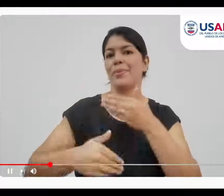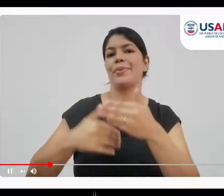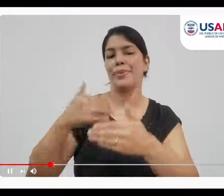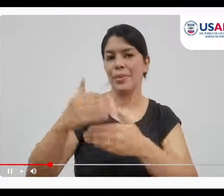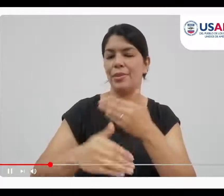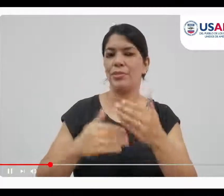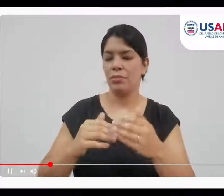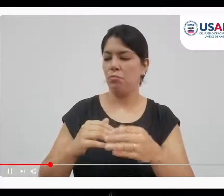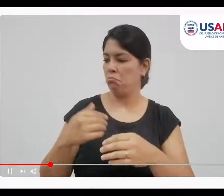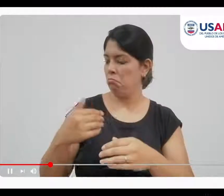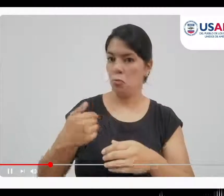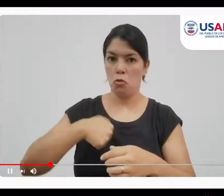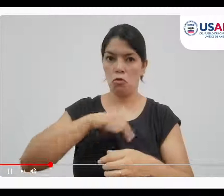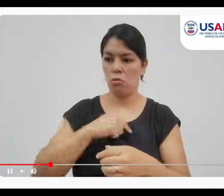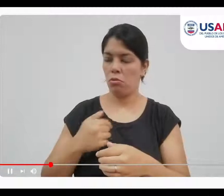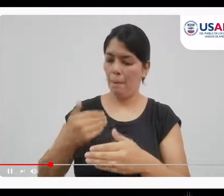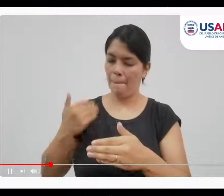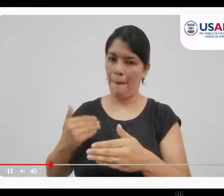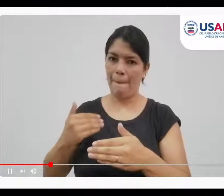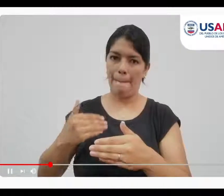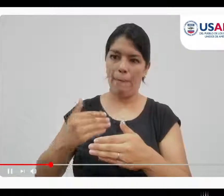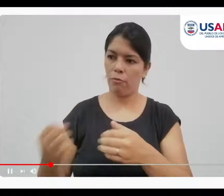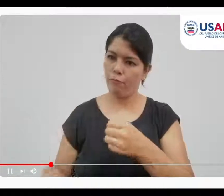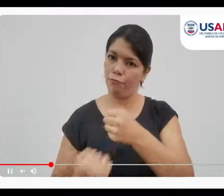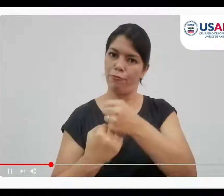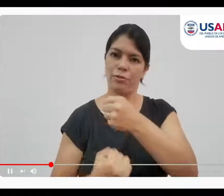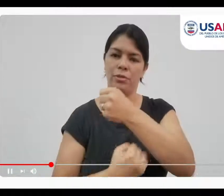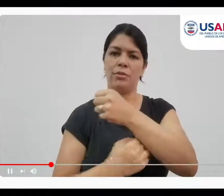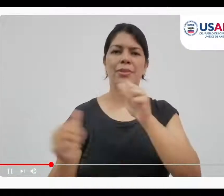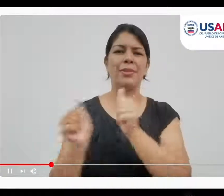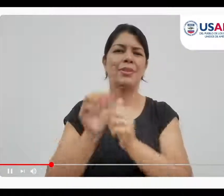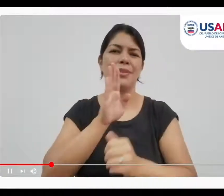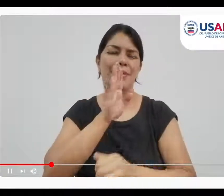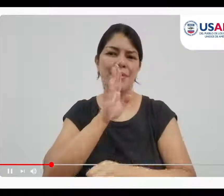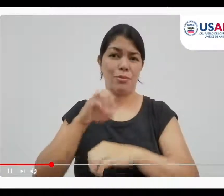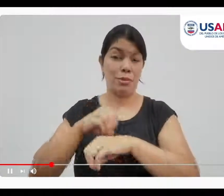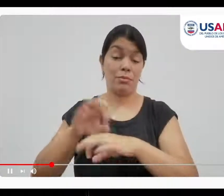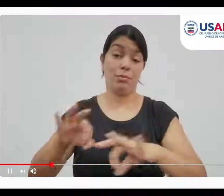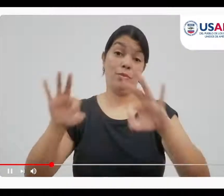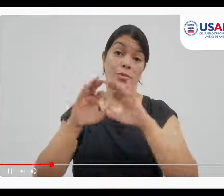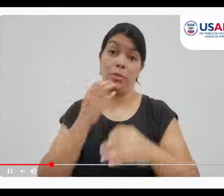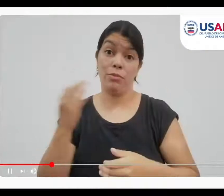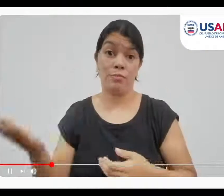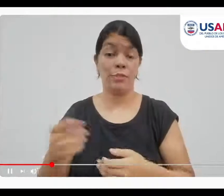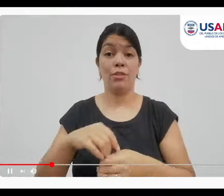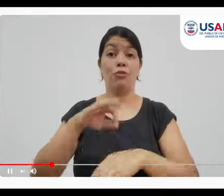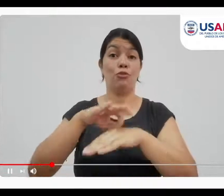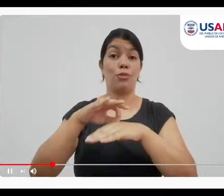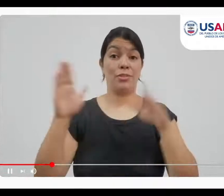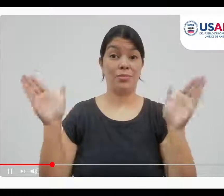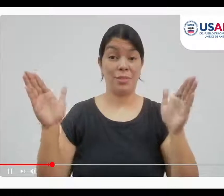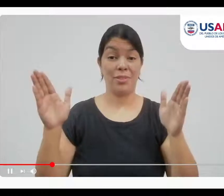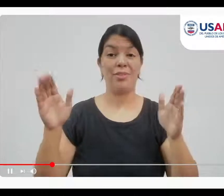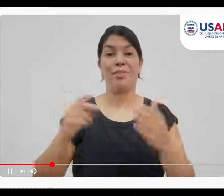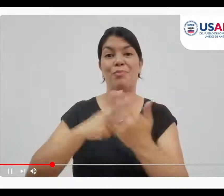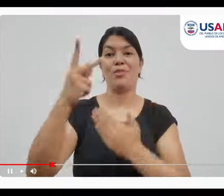de crecimiento al cual hemos venido fortaleciendo con el acompañamiento de organizaciones tan importantes como la Arcángel a través del proyecto Sport